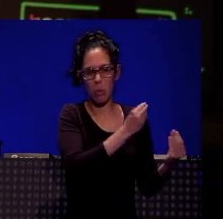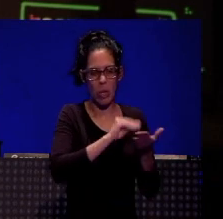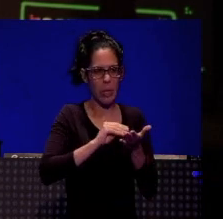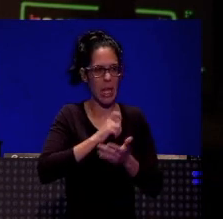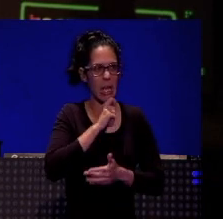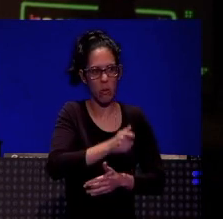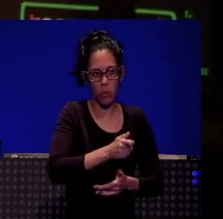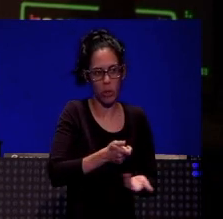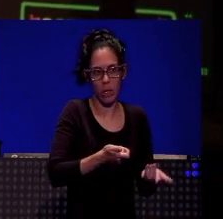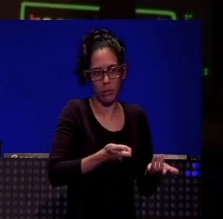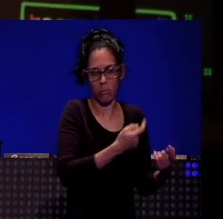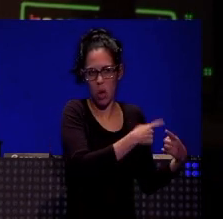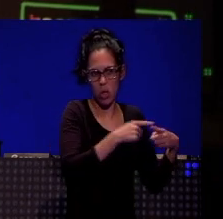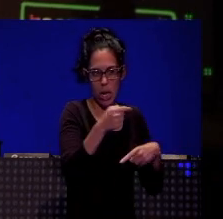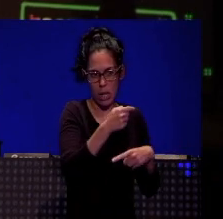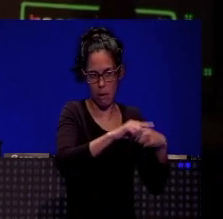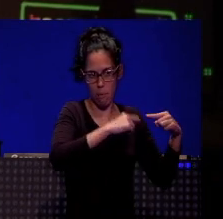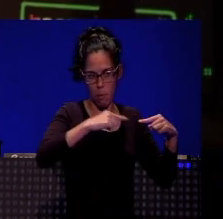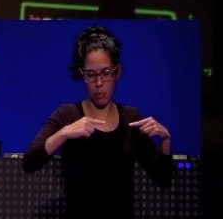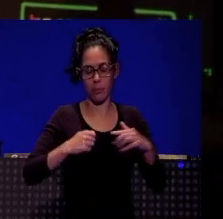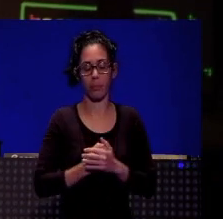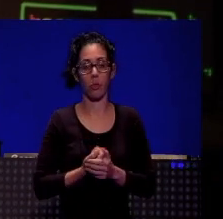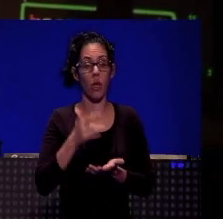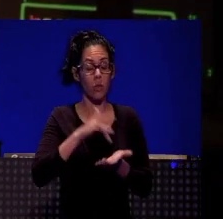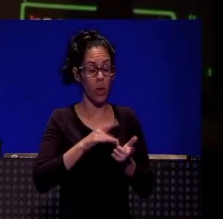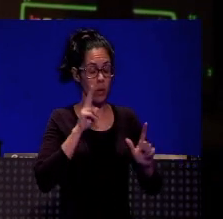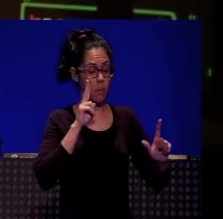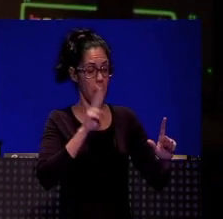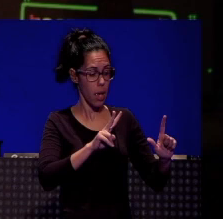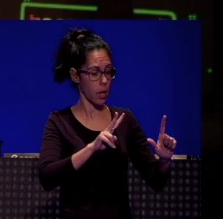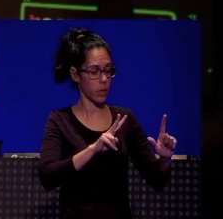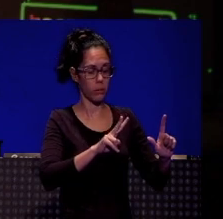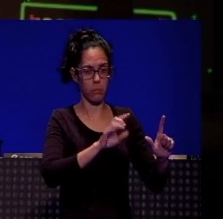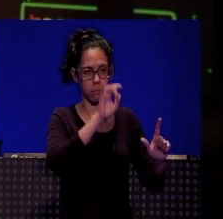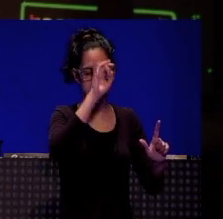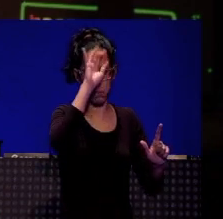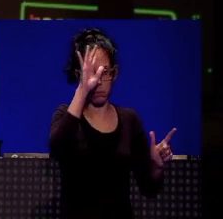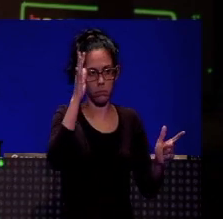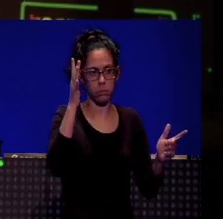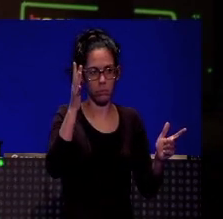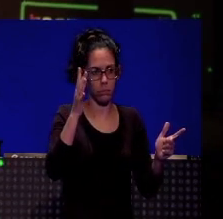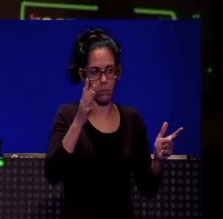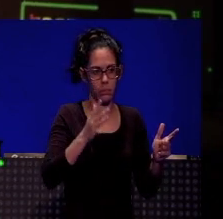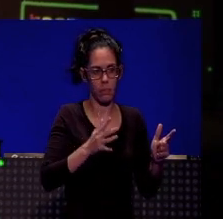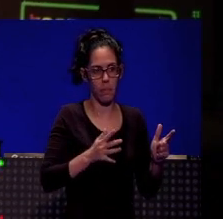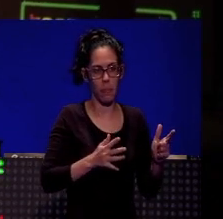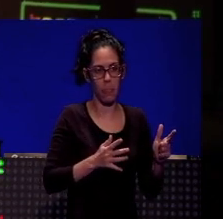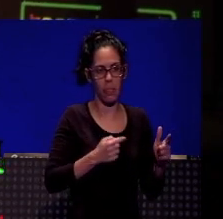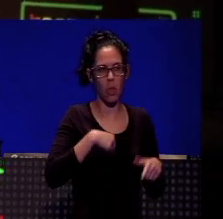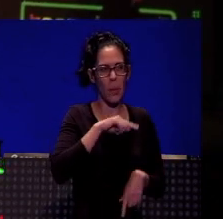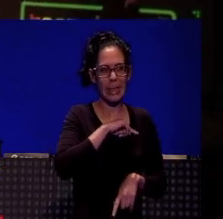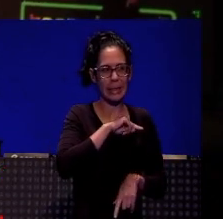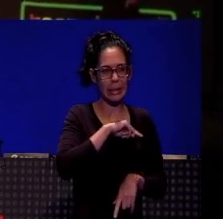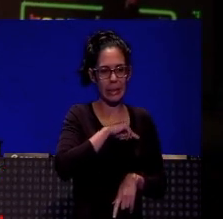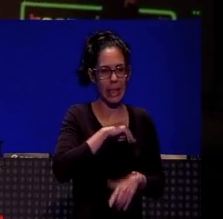gratuitas yo para mí fue súper impactante la exposición me sentí tan